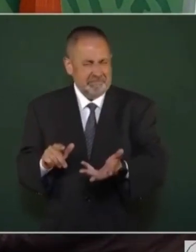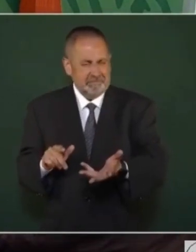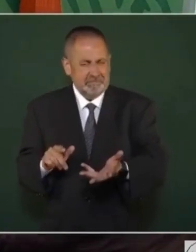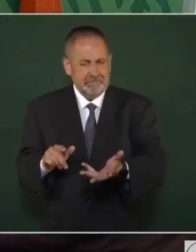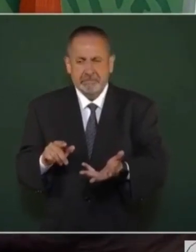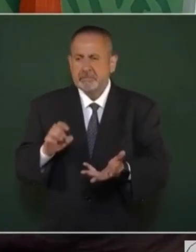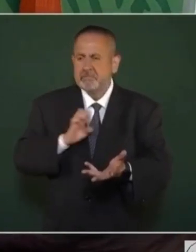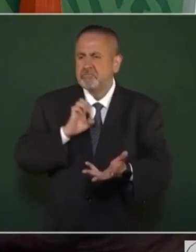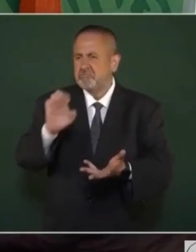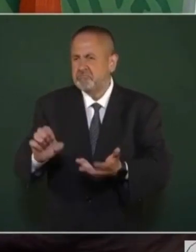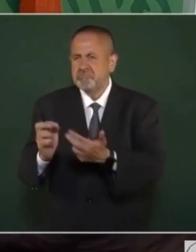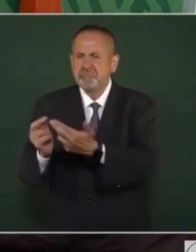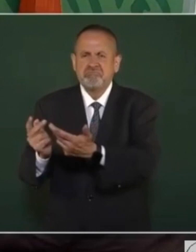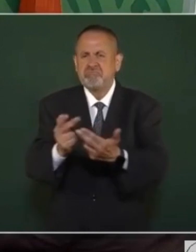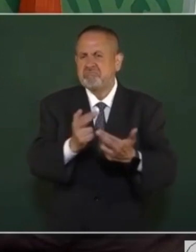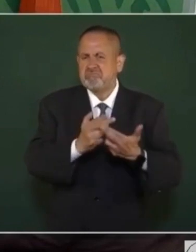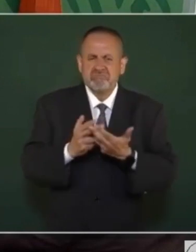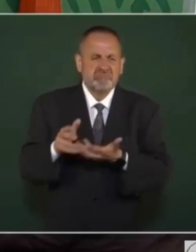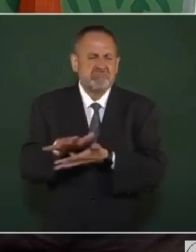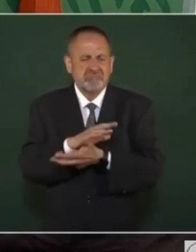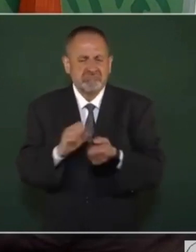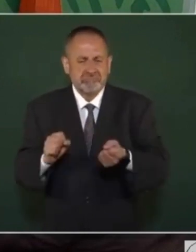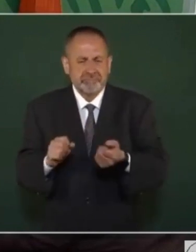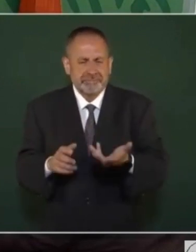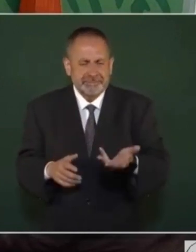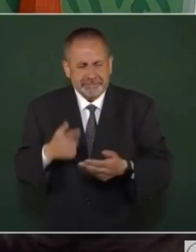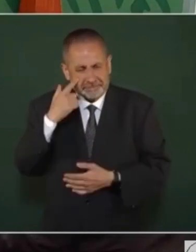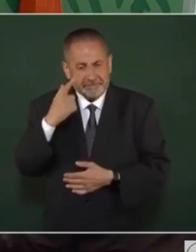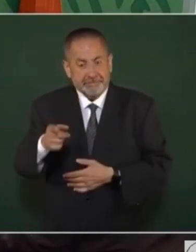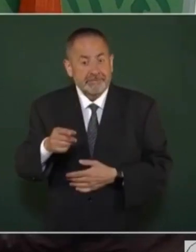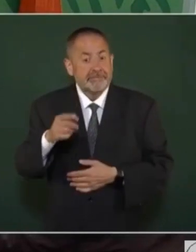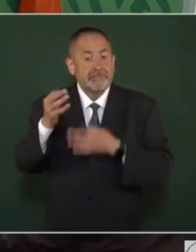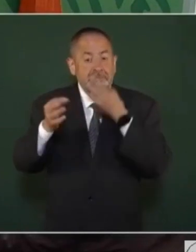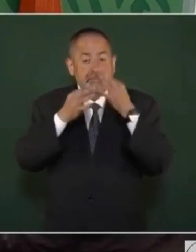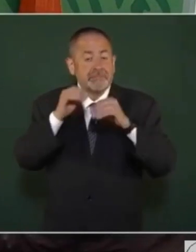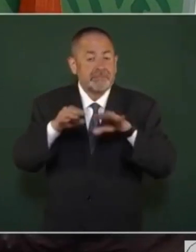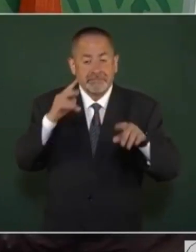odio y destrucción. Miren cómo se llamaba la Confederación.